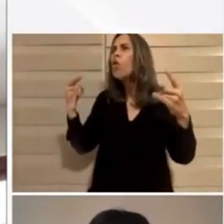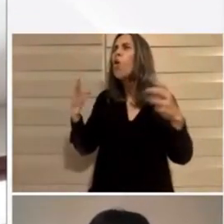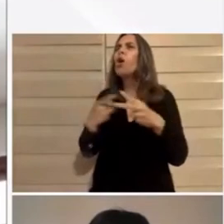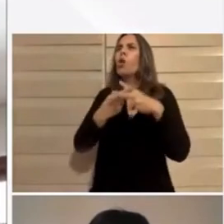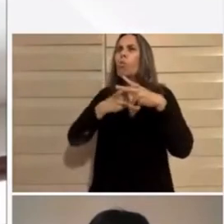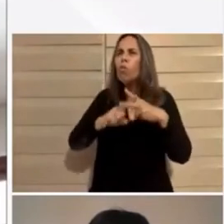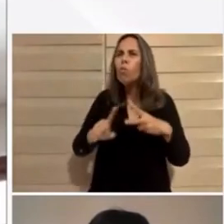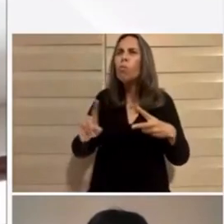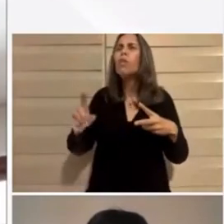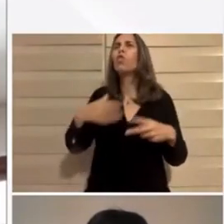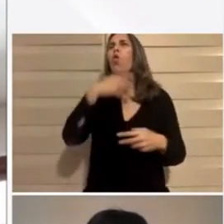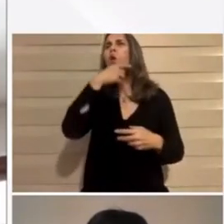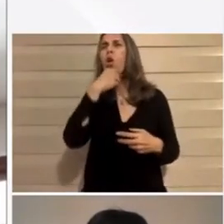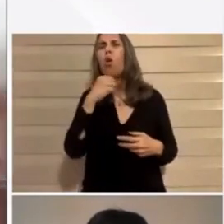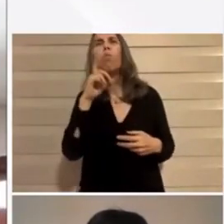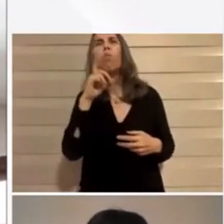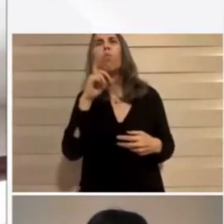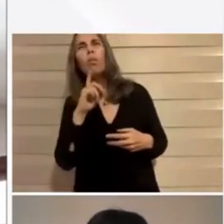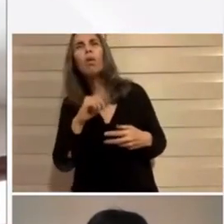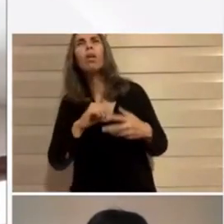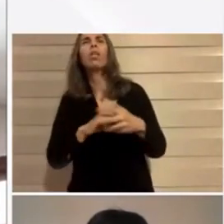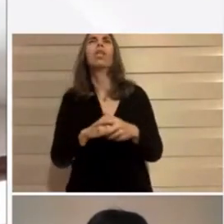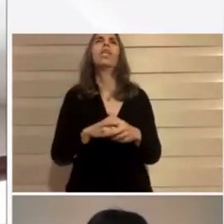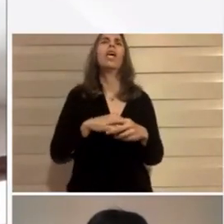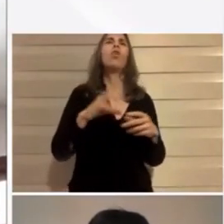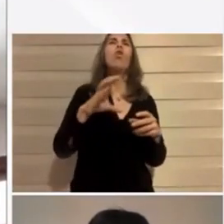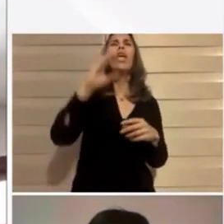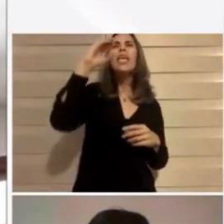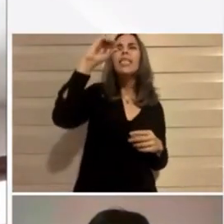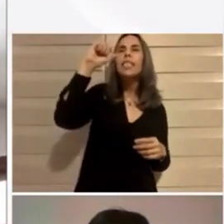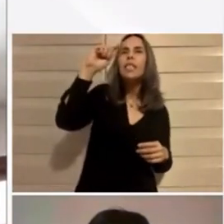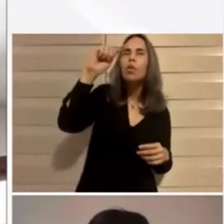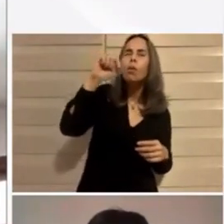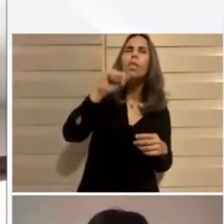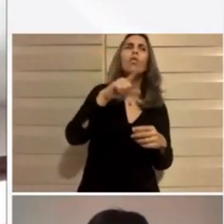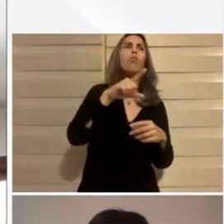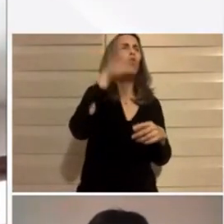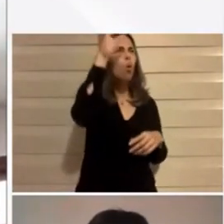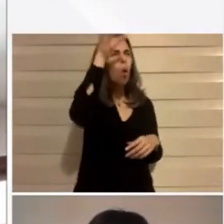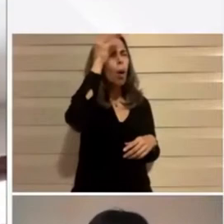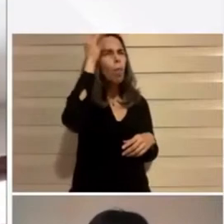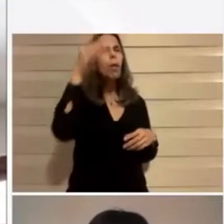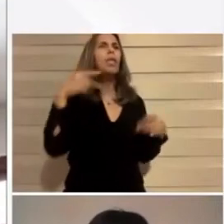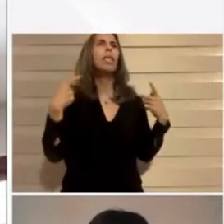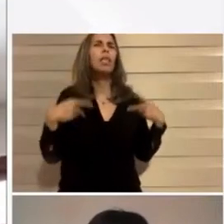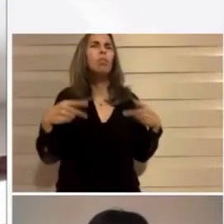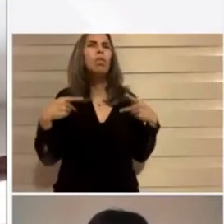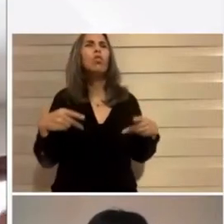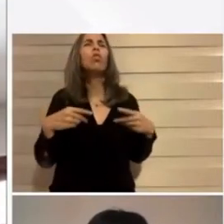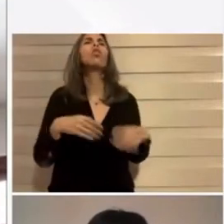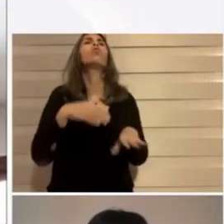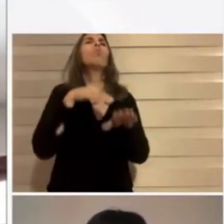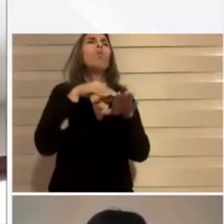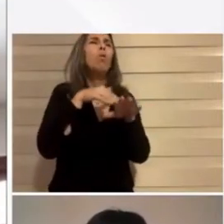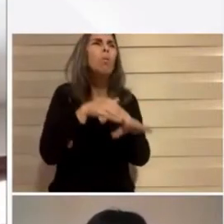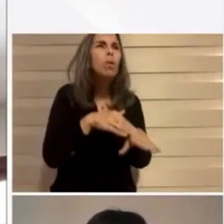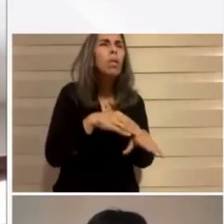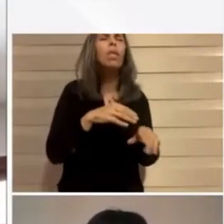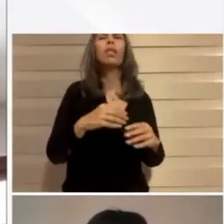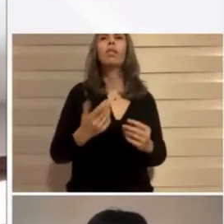comportarse en sociedad a través de civismo u otras materias, aprende cómo funciona el